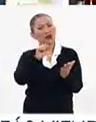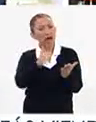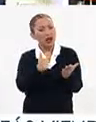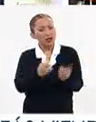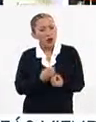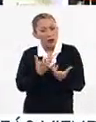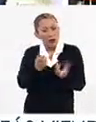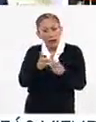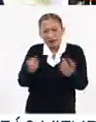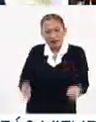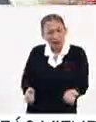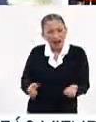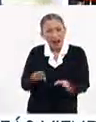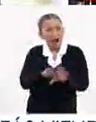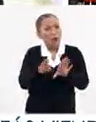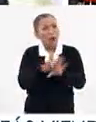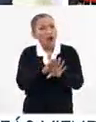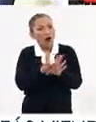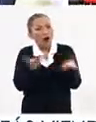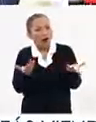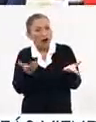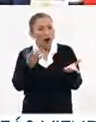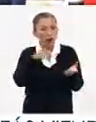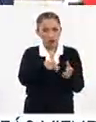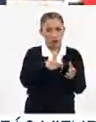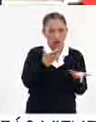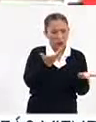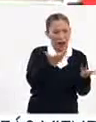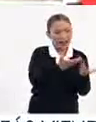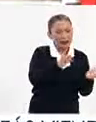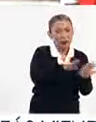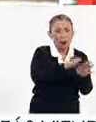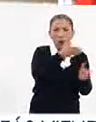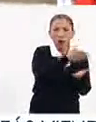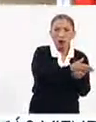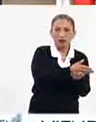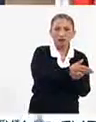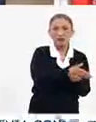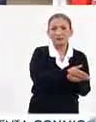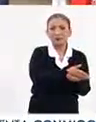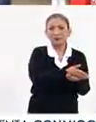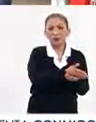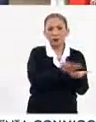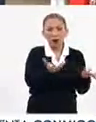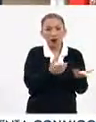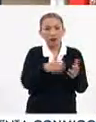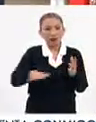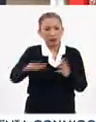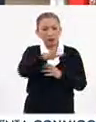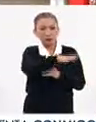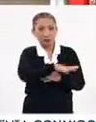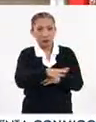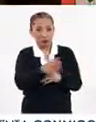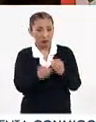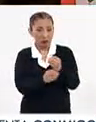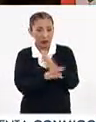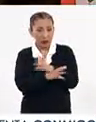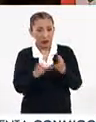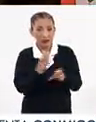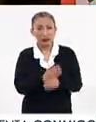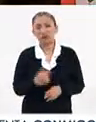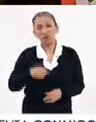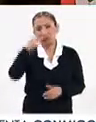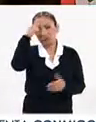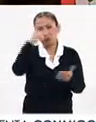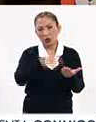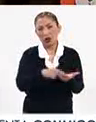el poema? Estás como cabalgando entre dos grandes monstruos, francamente. Sí, yo no